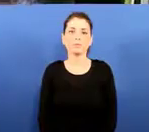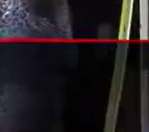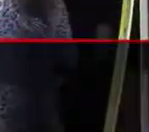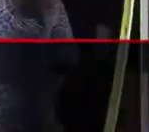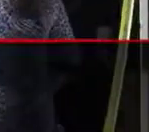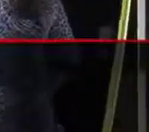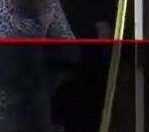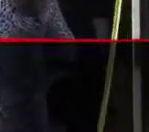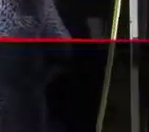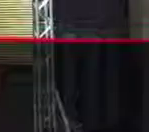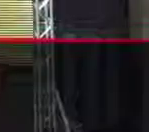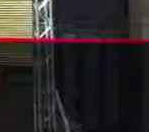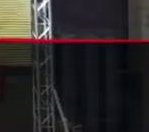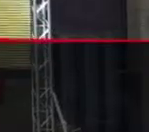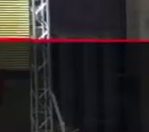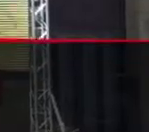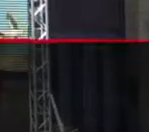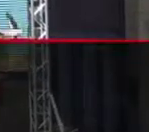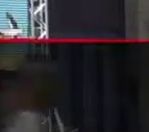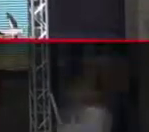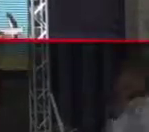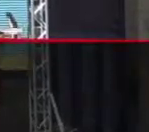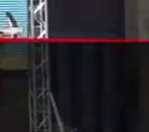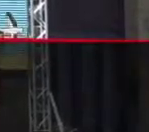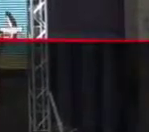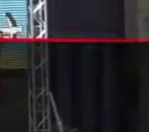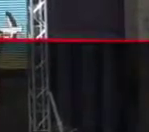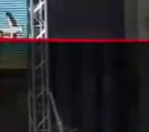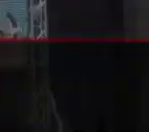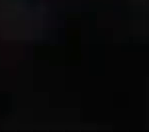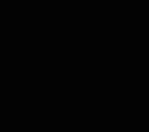por Bilbo Zaharra Euskaltegia y patrocinada por el Ayuntamiento de Bilbao e Ipar Kutxa.